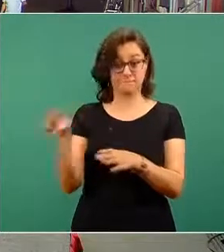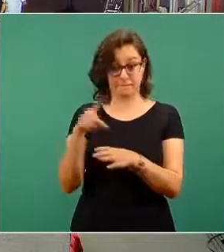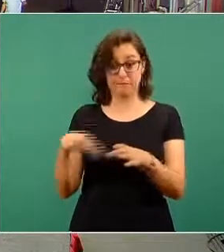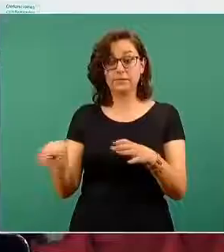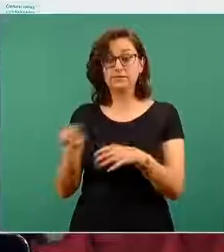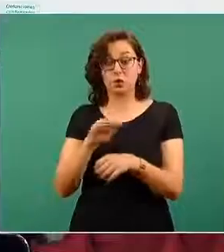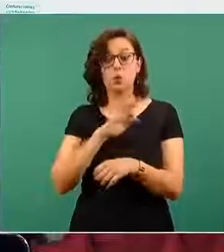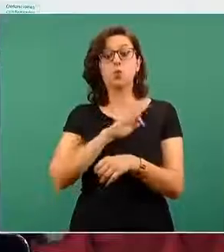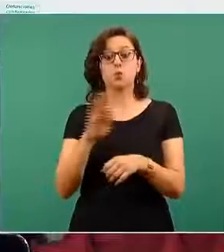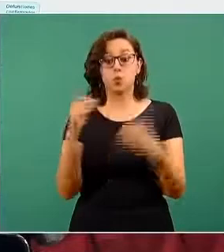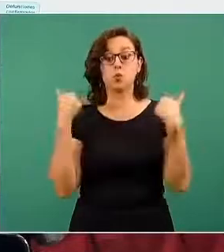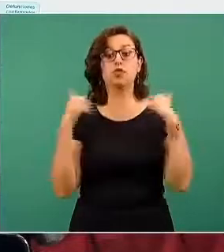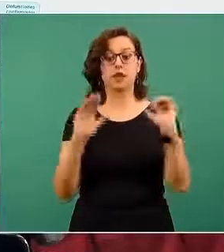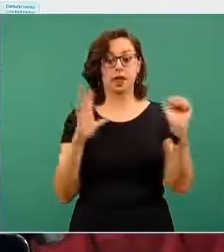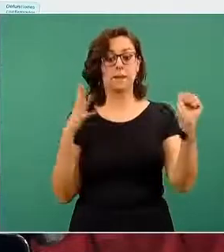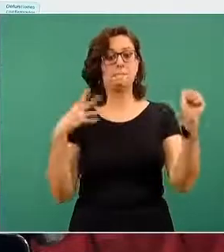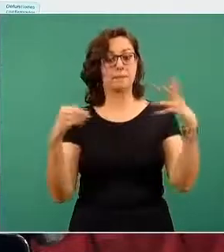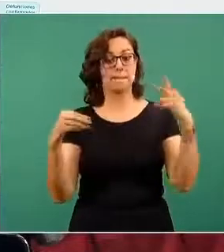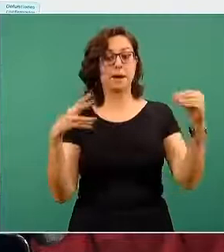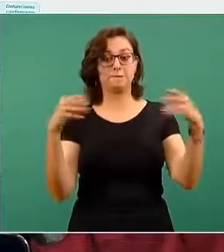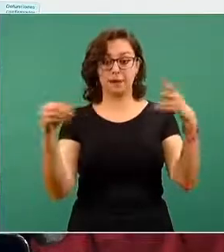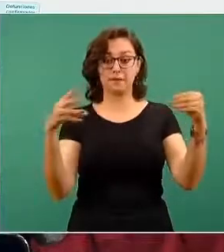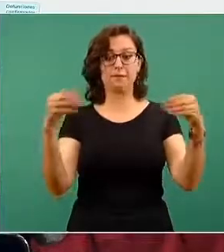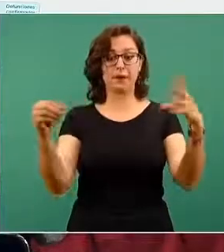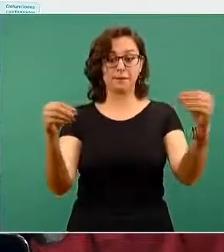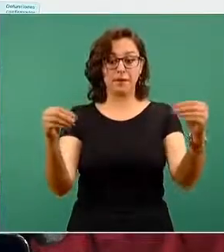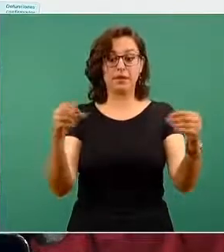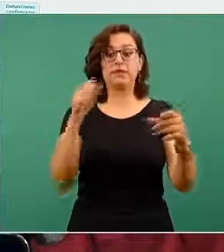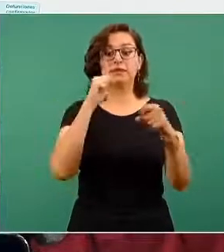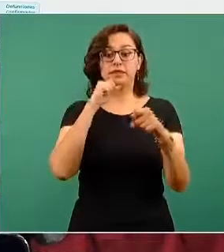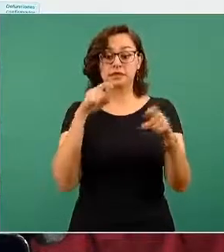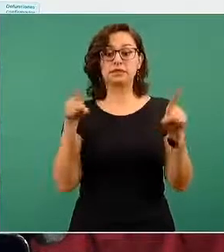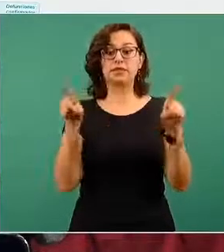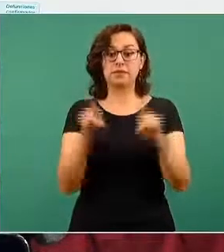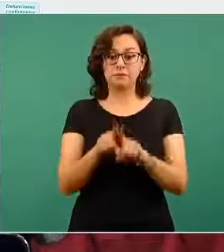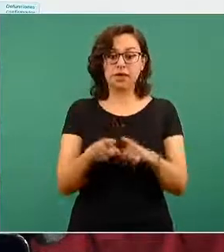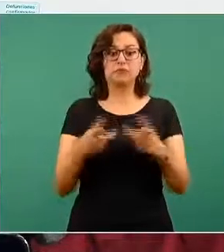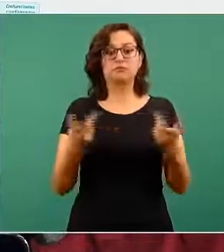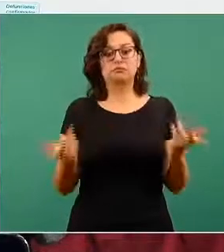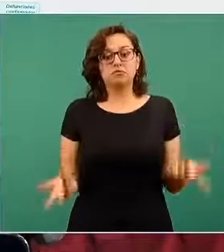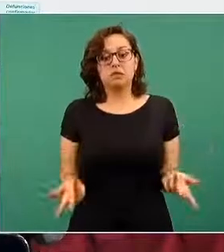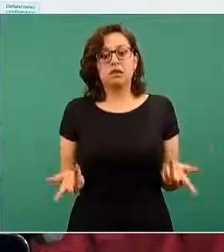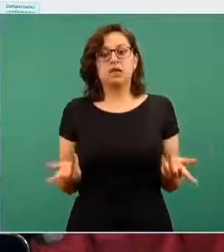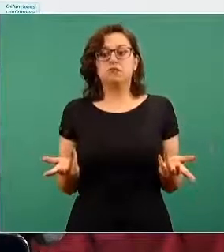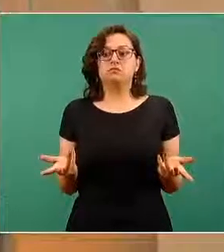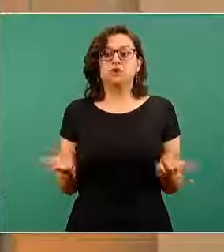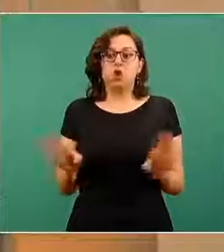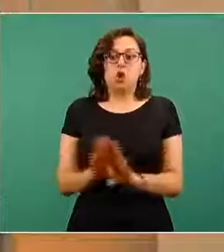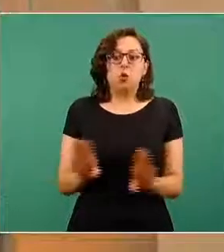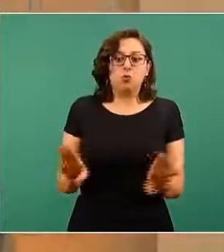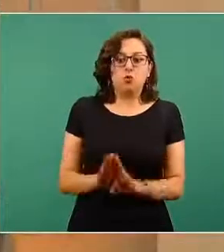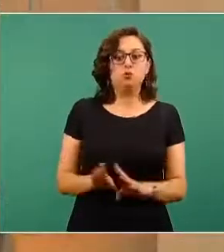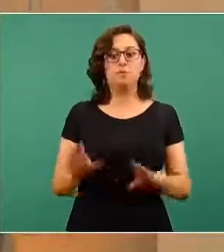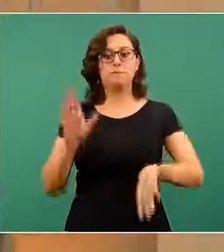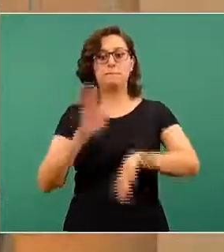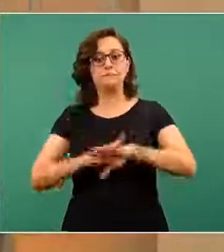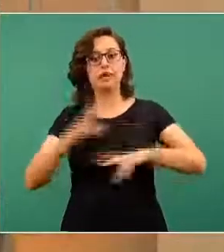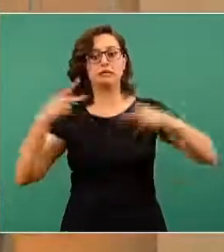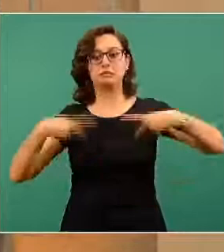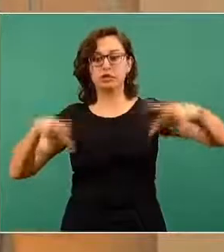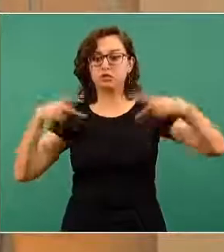momento si se reactiva también la interacción entre personas, si se incrementa la